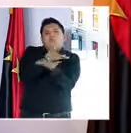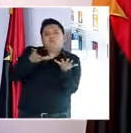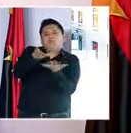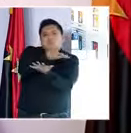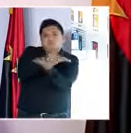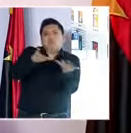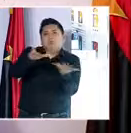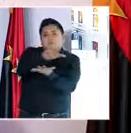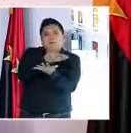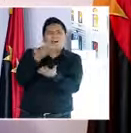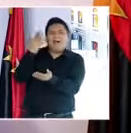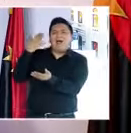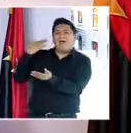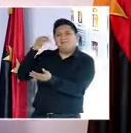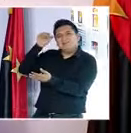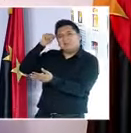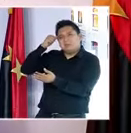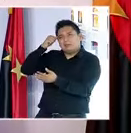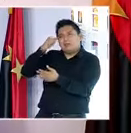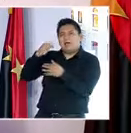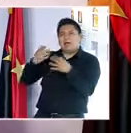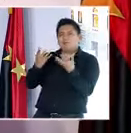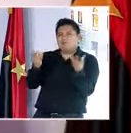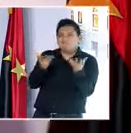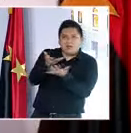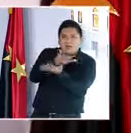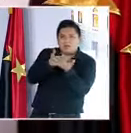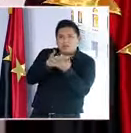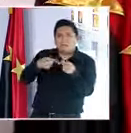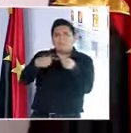reiniciar esos diálogos con este grupo armado.